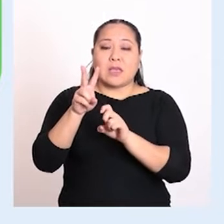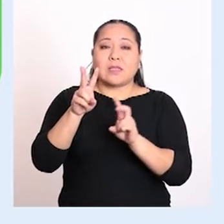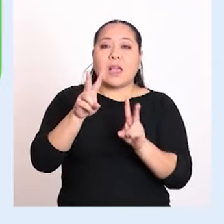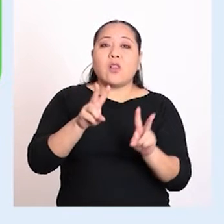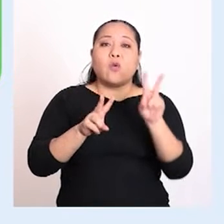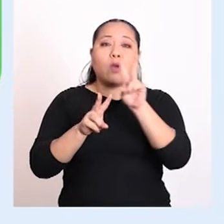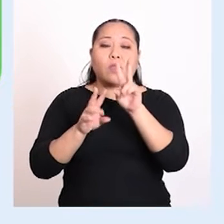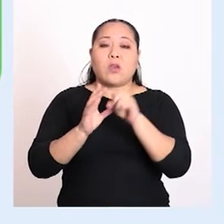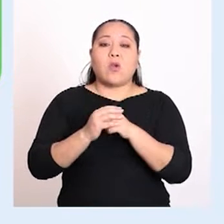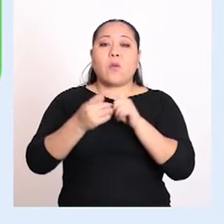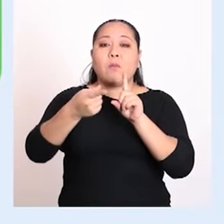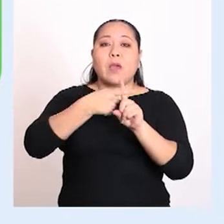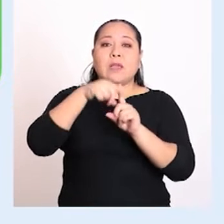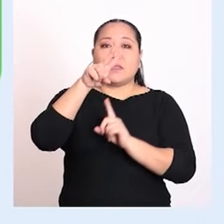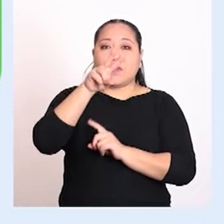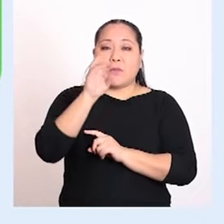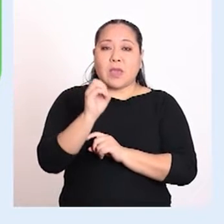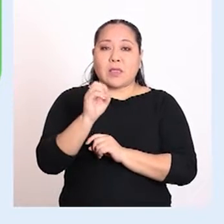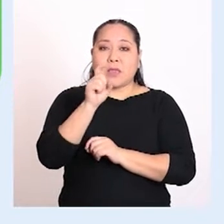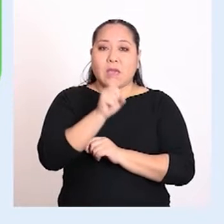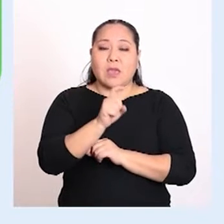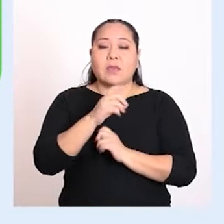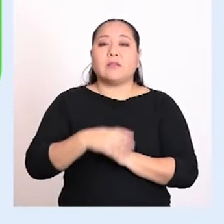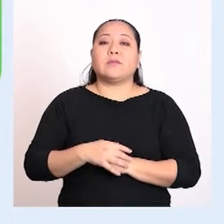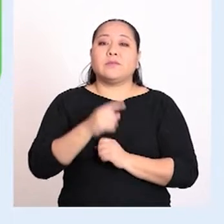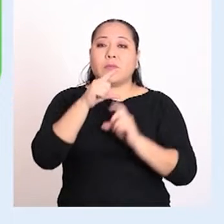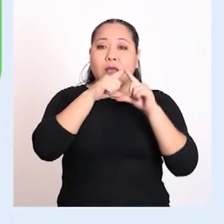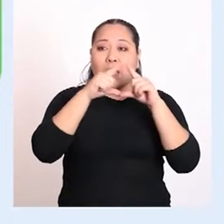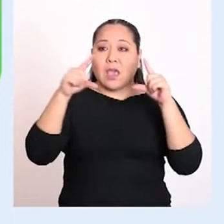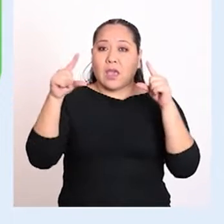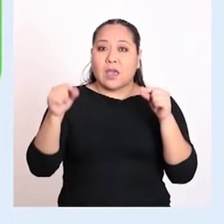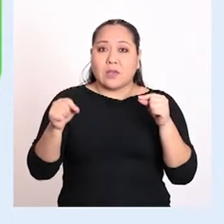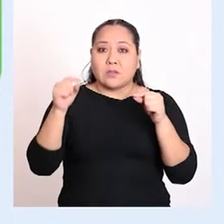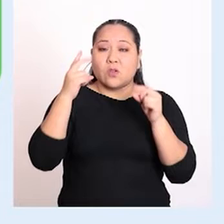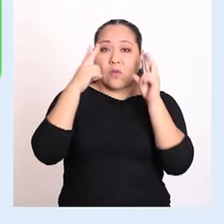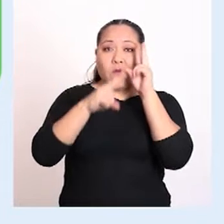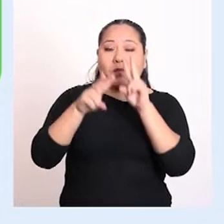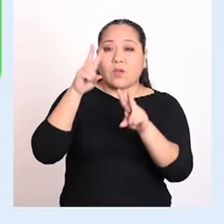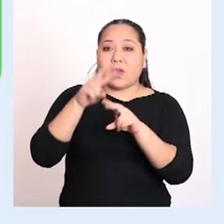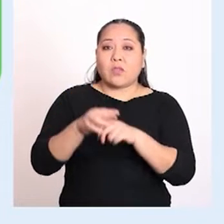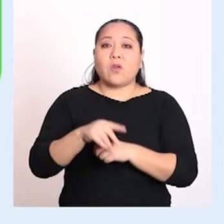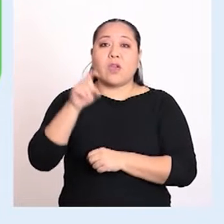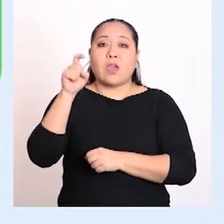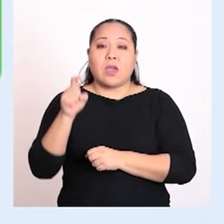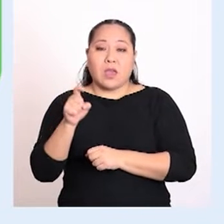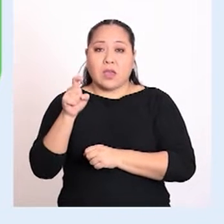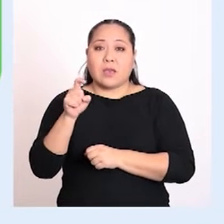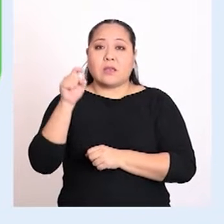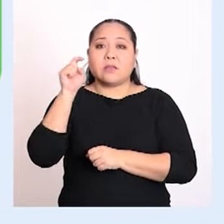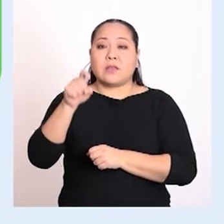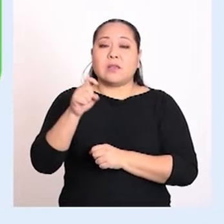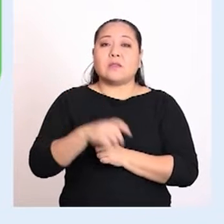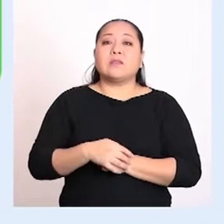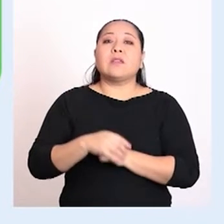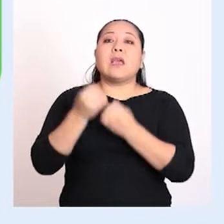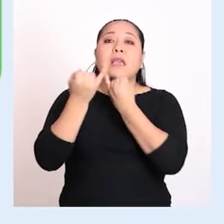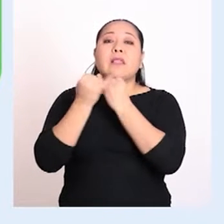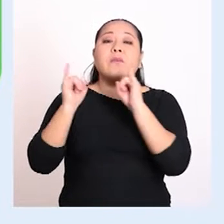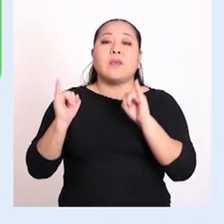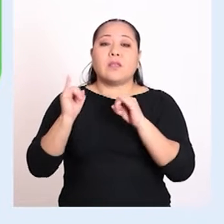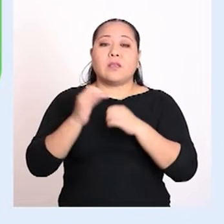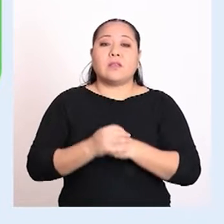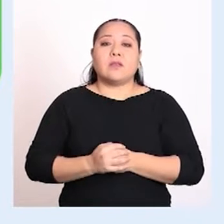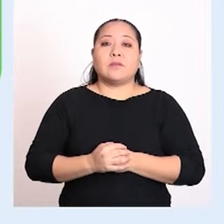2x al cuadrado más 20x. Esto tomando en cuenta que x es la